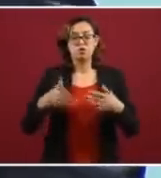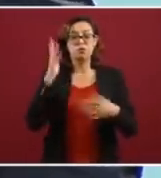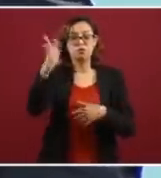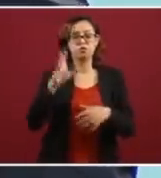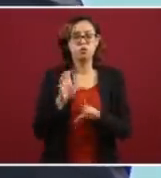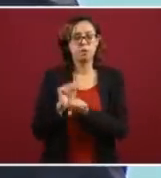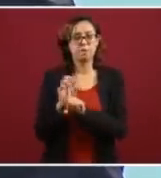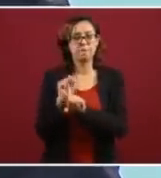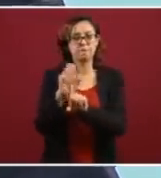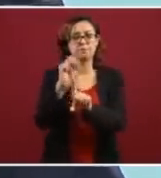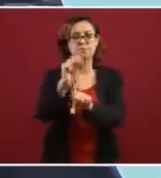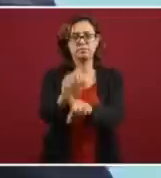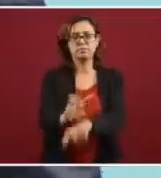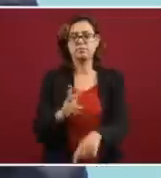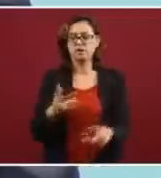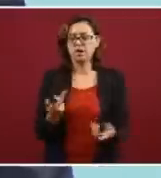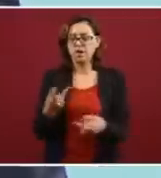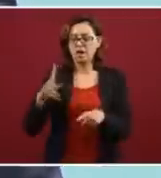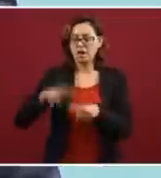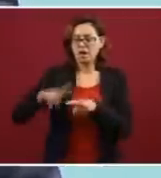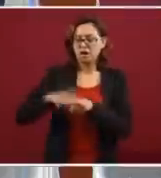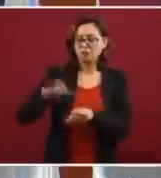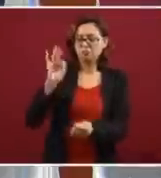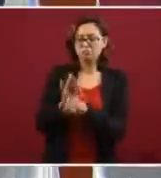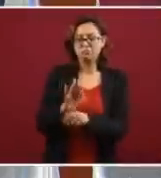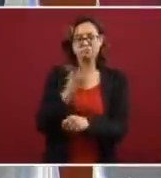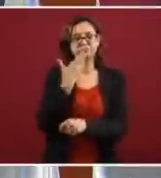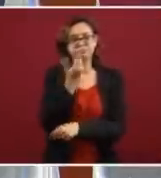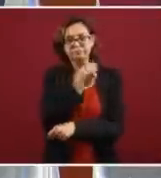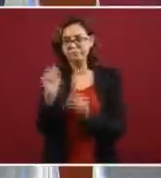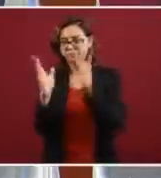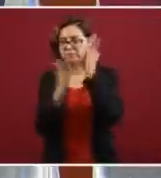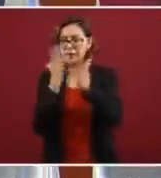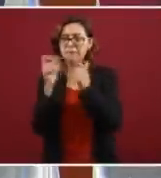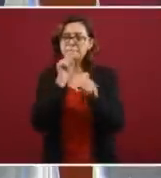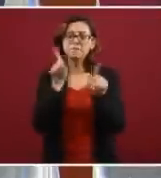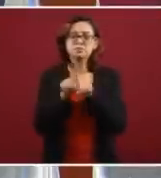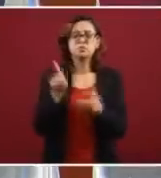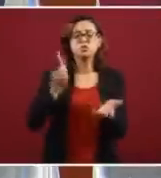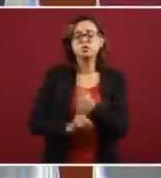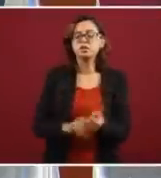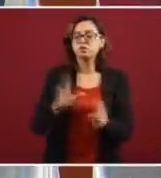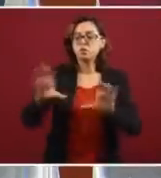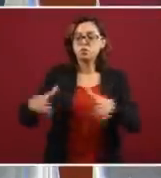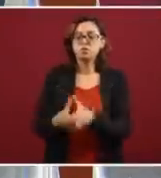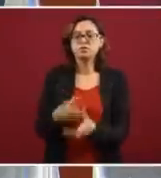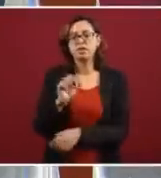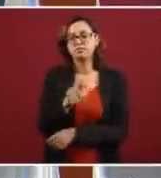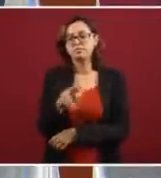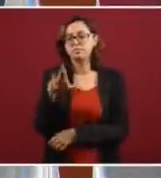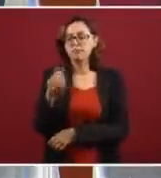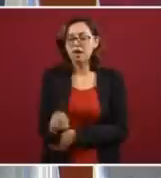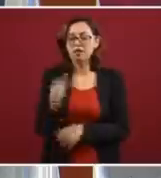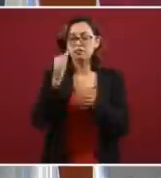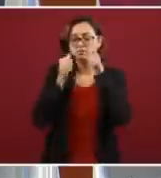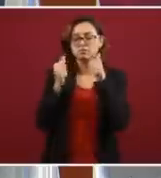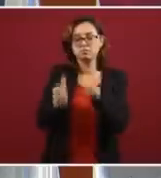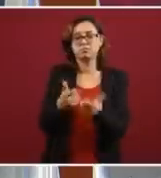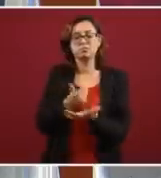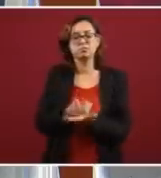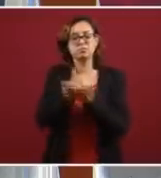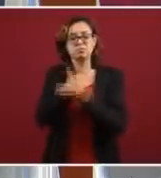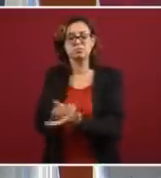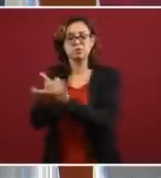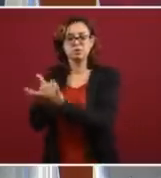especializando en protección civil y nos están ayudando en tareas en sus barrios, en sus comunidades y en sus ejidos.